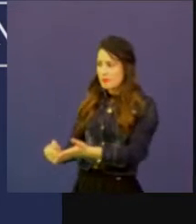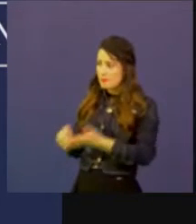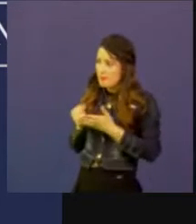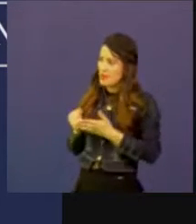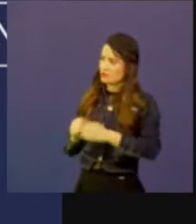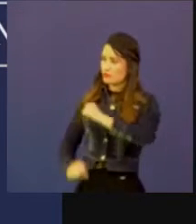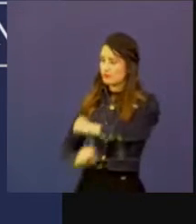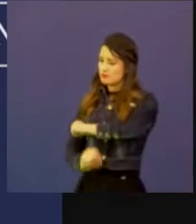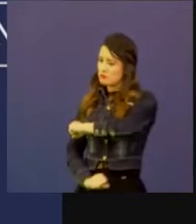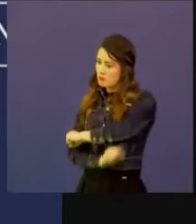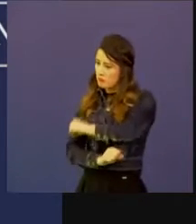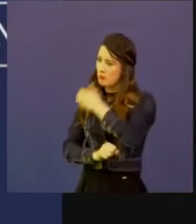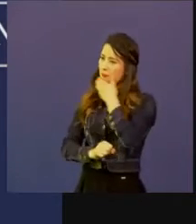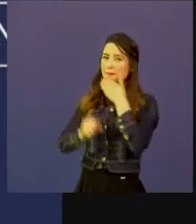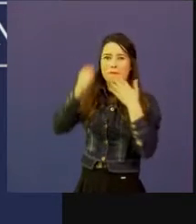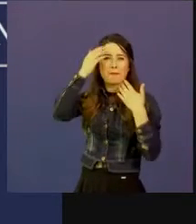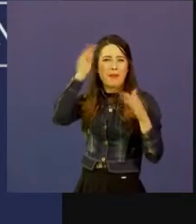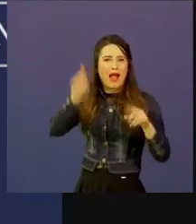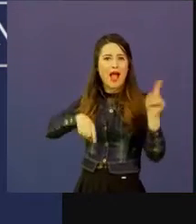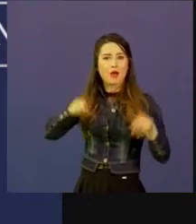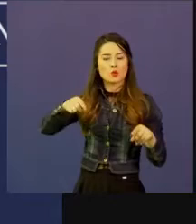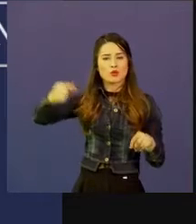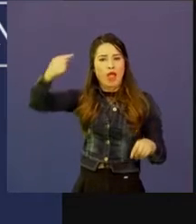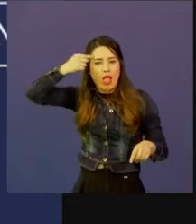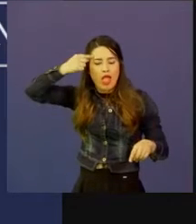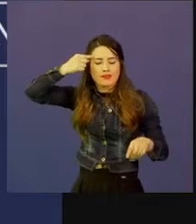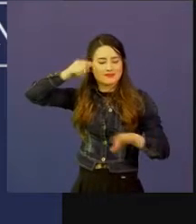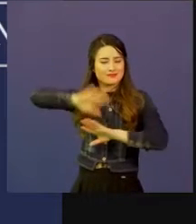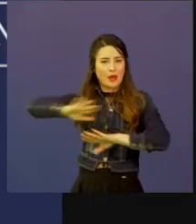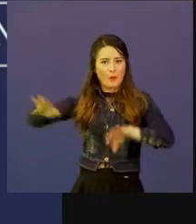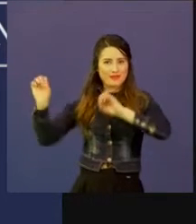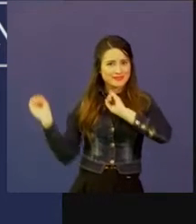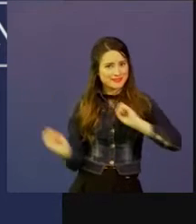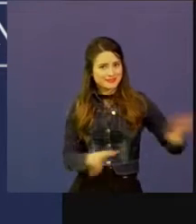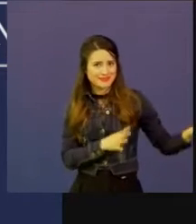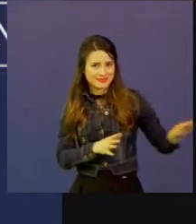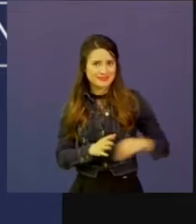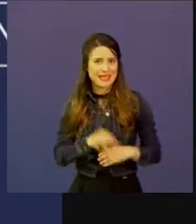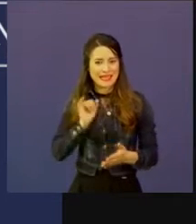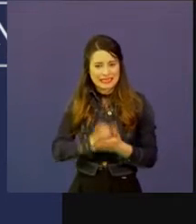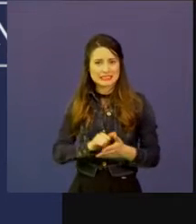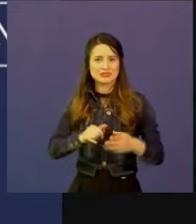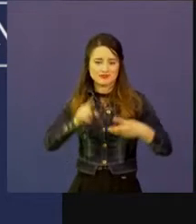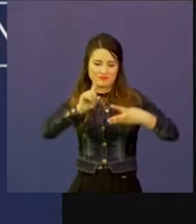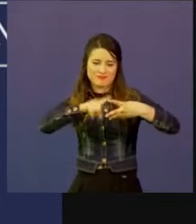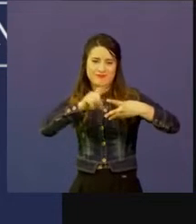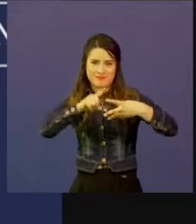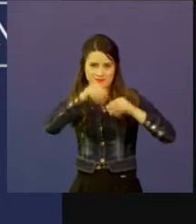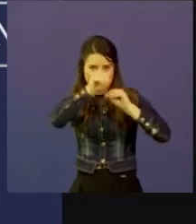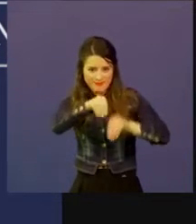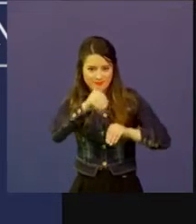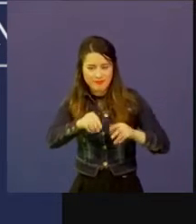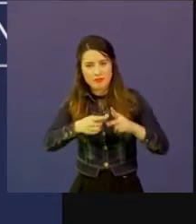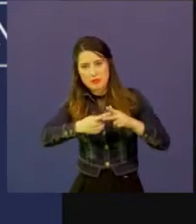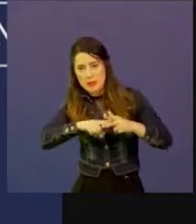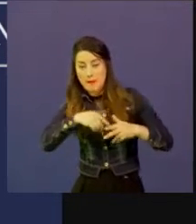los procesos del aula. Entonces, tratamos de desarrollar todo este tipo de talleres creativos durante la fase de entrenamiento y